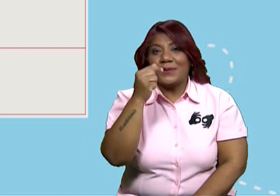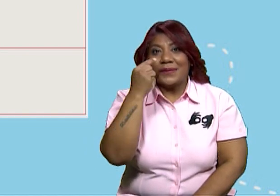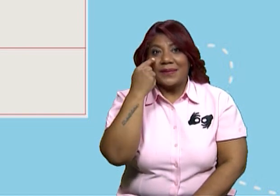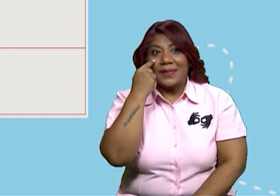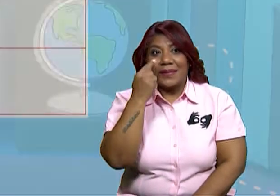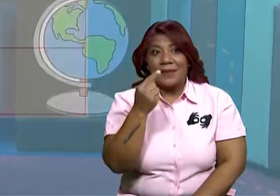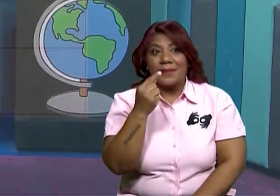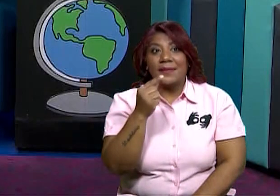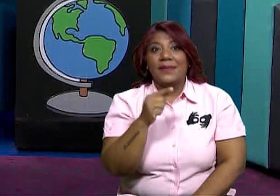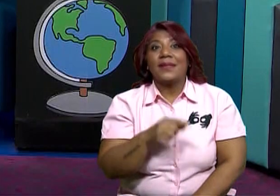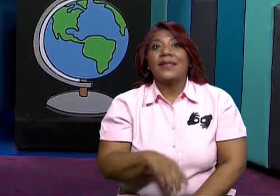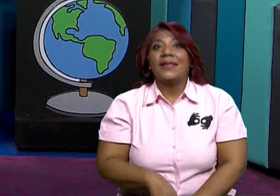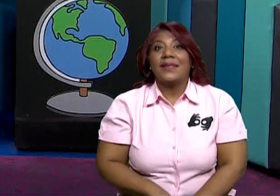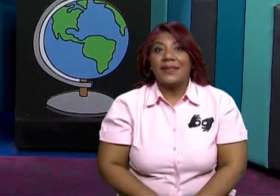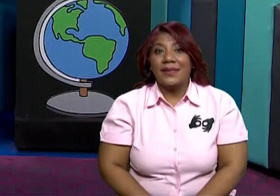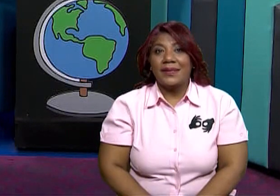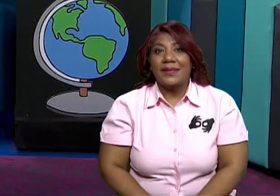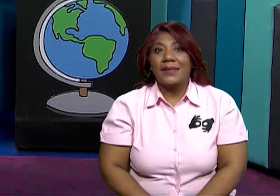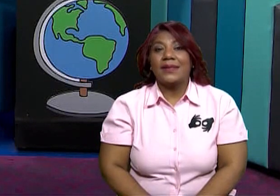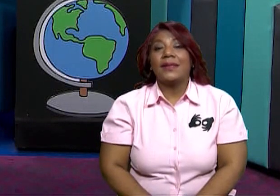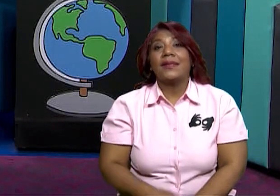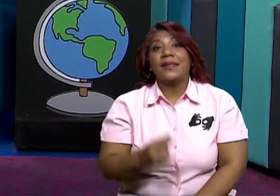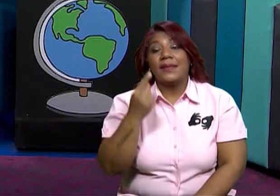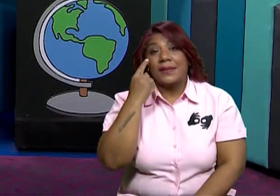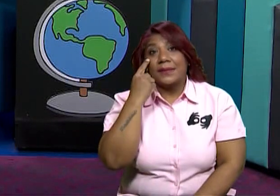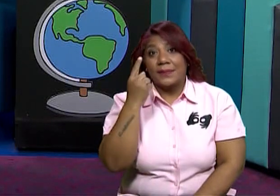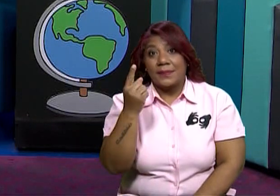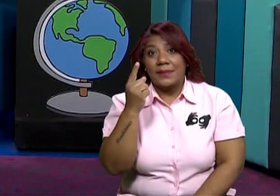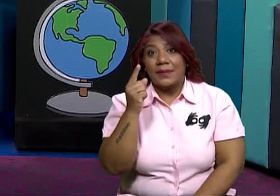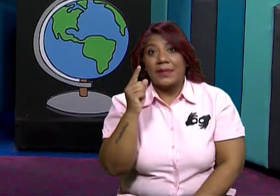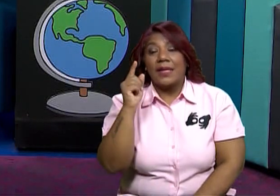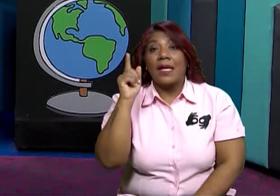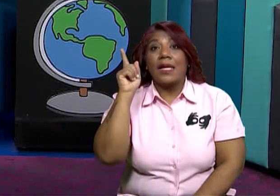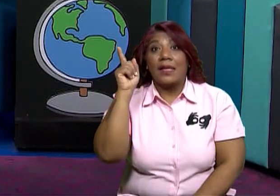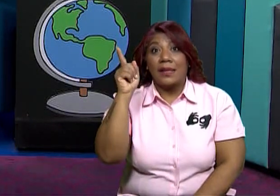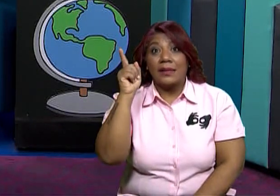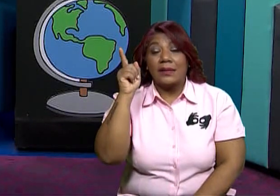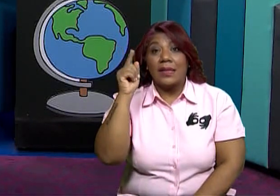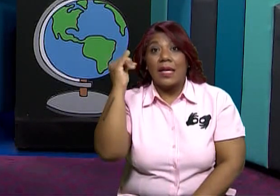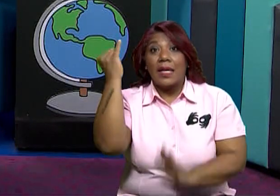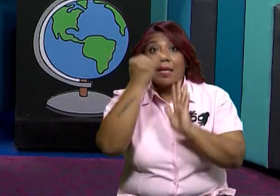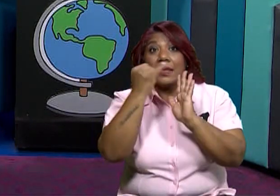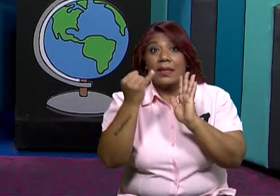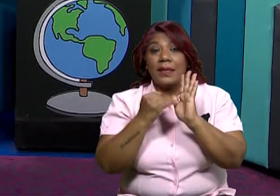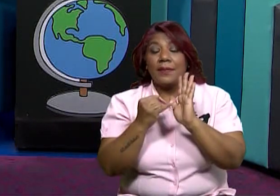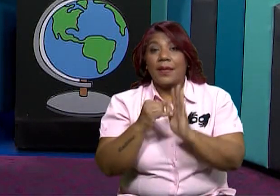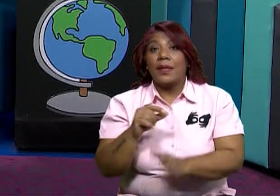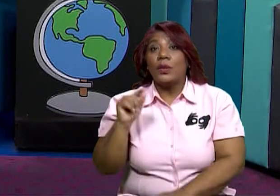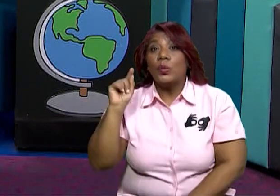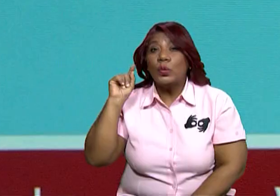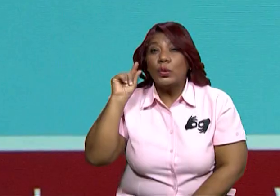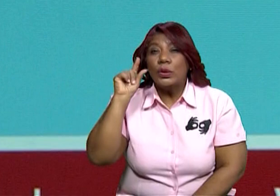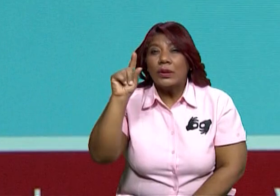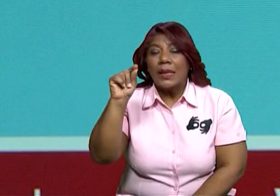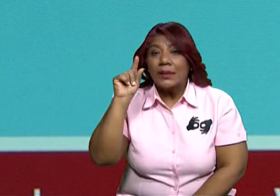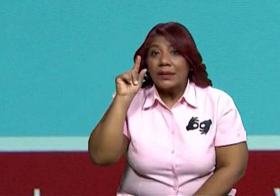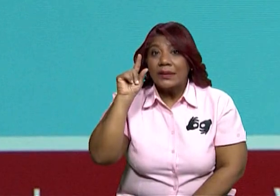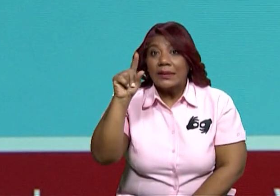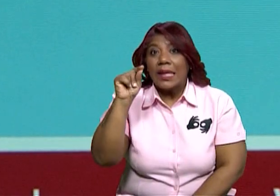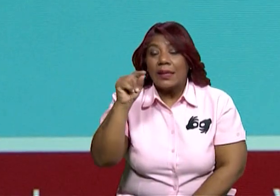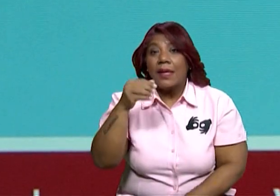la maestra que está aquí, a ella, y vas a ingresar a una página en donde